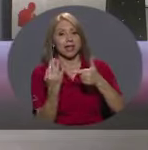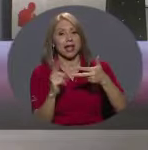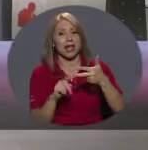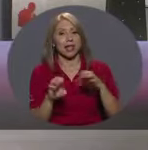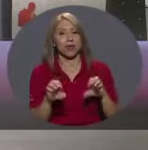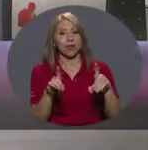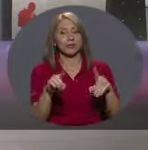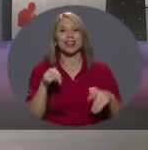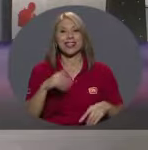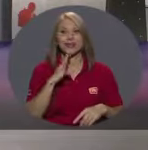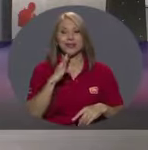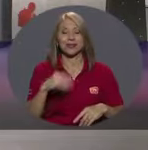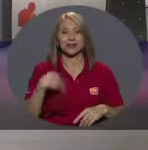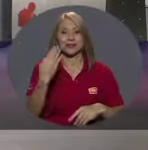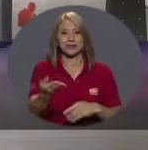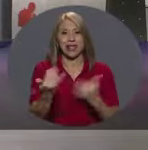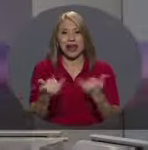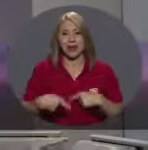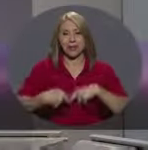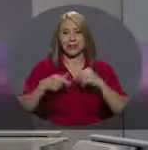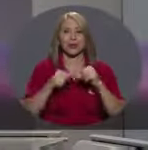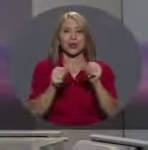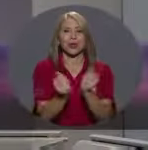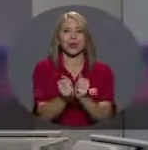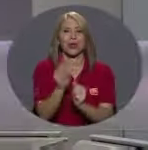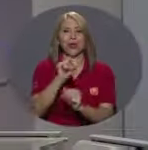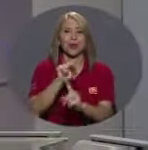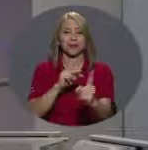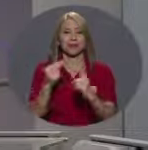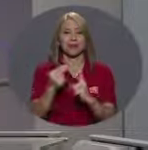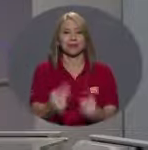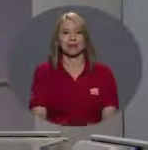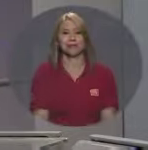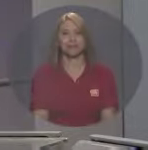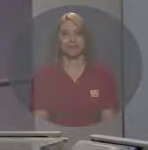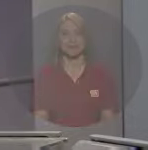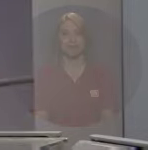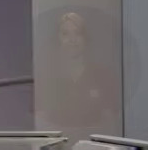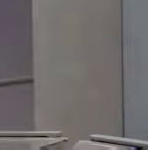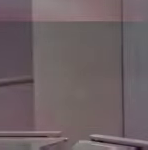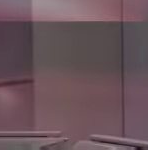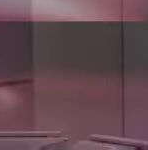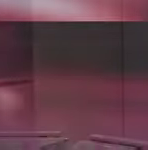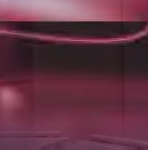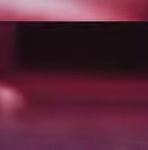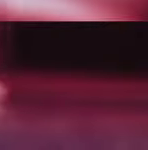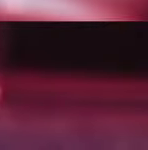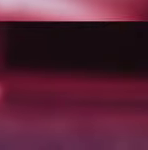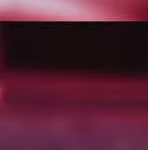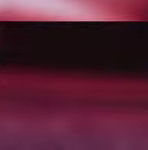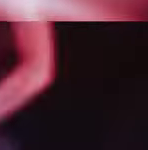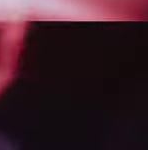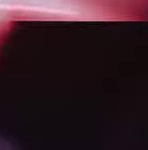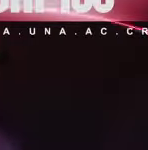familia, educación. De eso vamos a hablar en el siguiente bloque. Vamos a dar pausa, quédese con una mirada que ya volvemos.